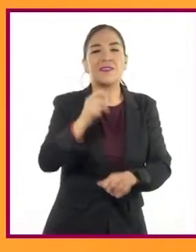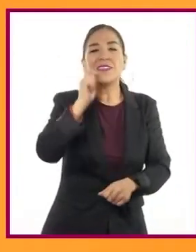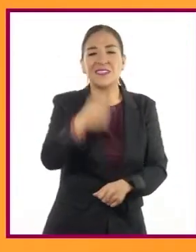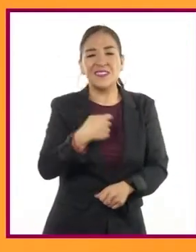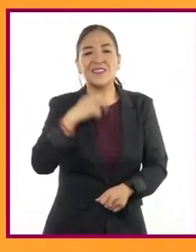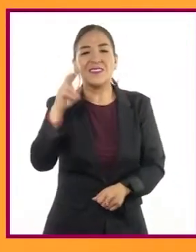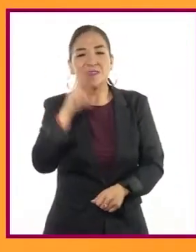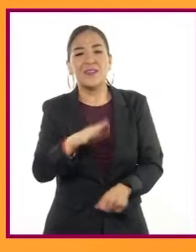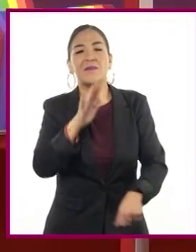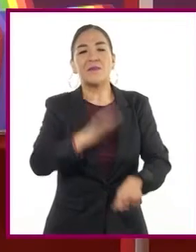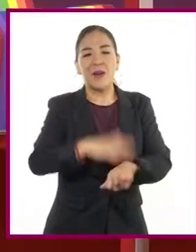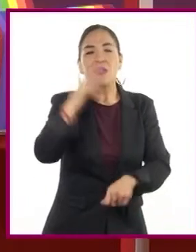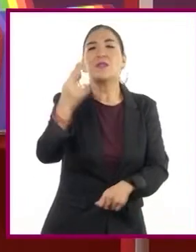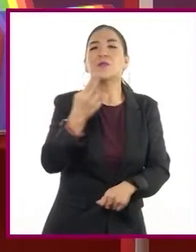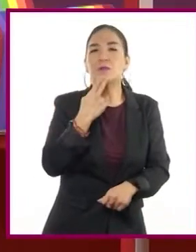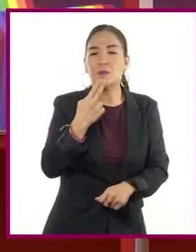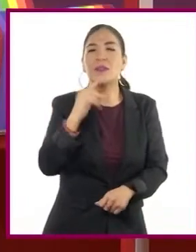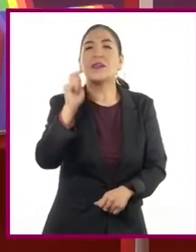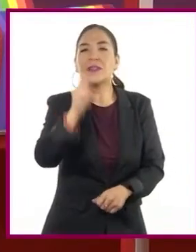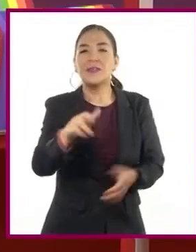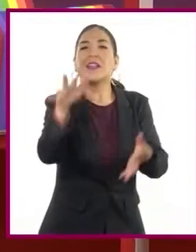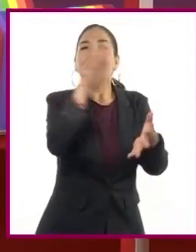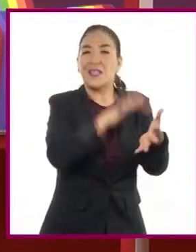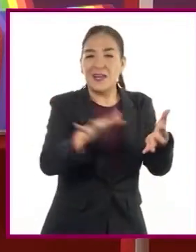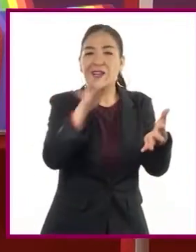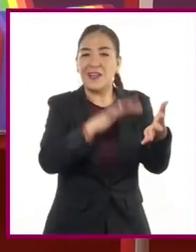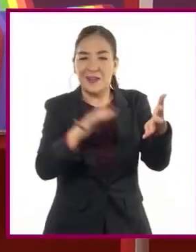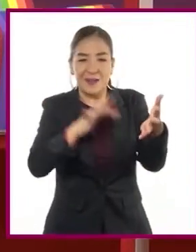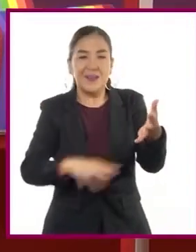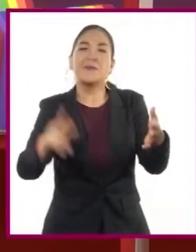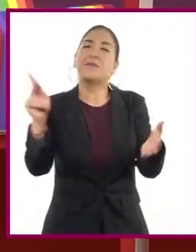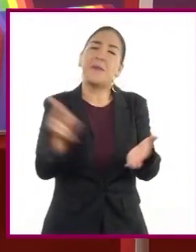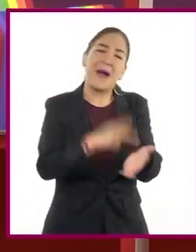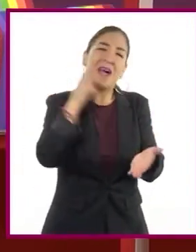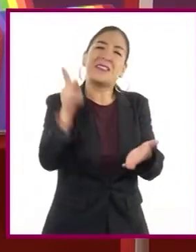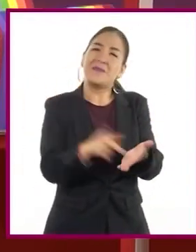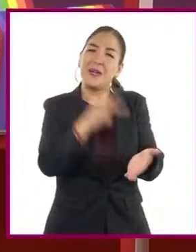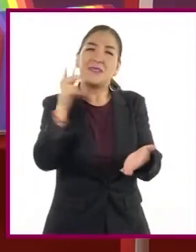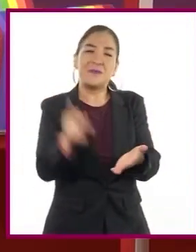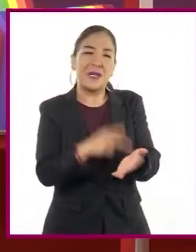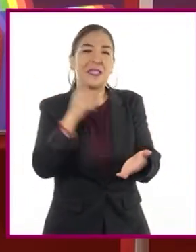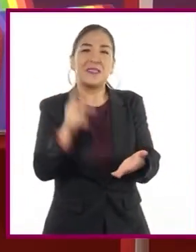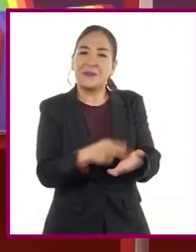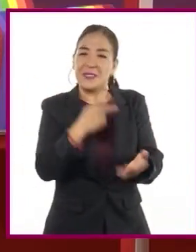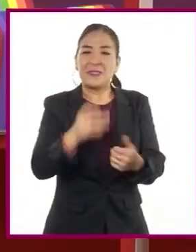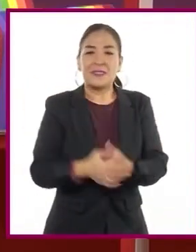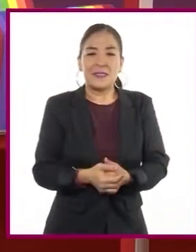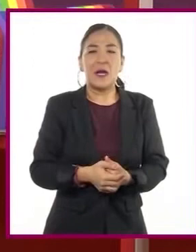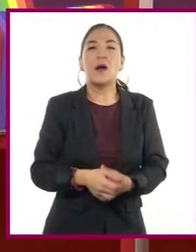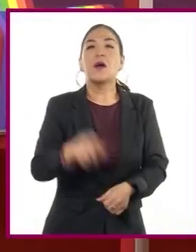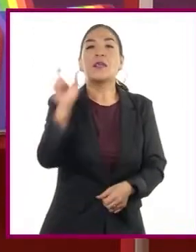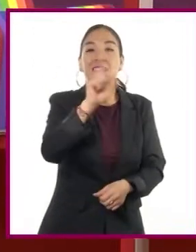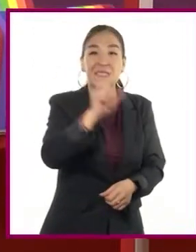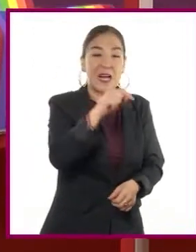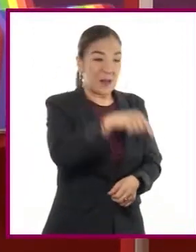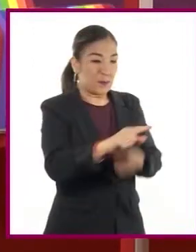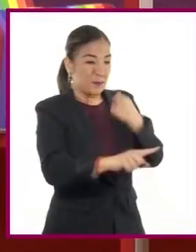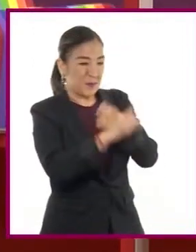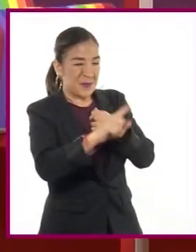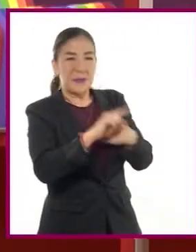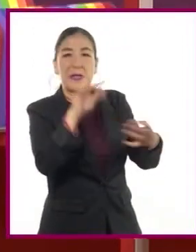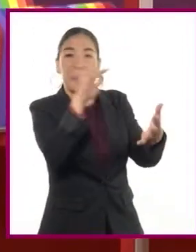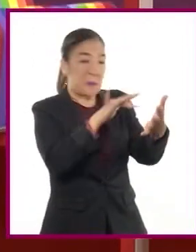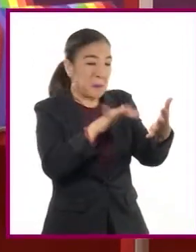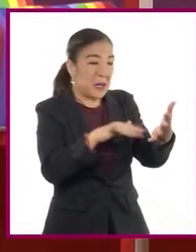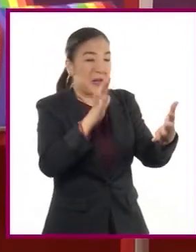sido de mucha utilidad es leer muchas veces la situación, porque fácilmente podemos